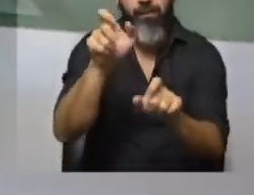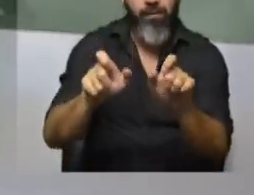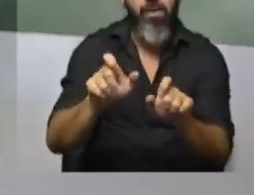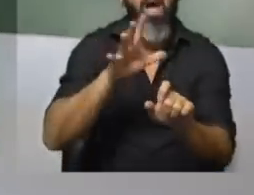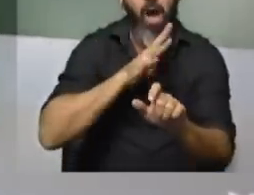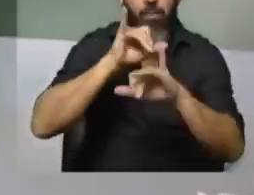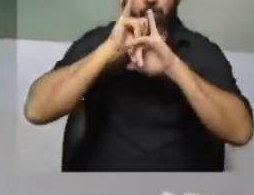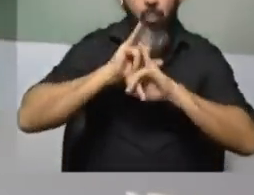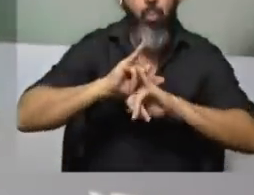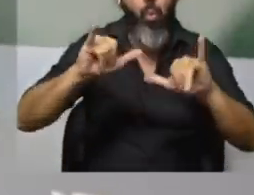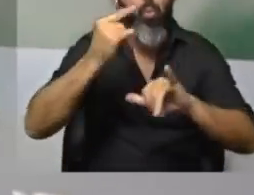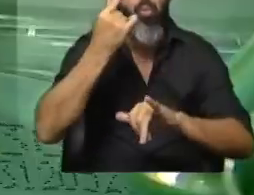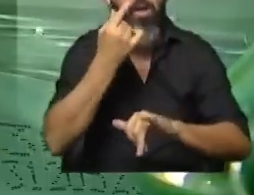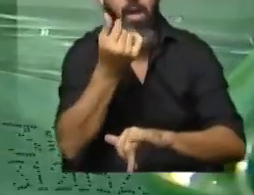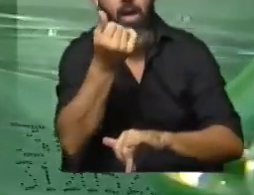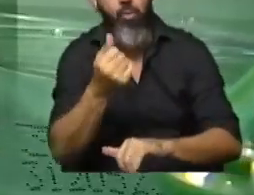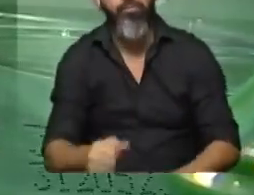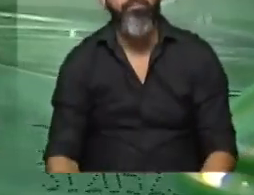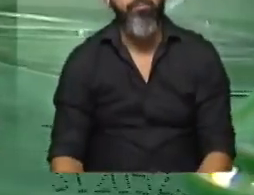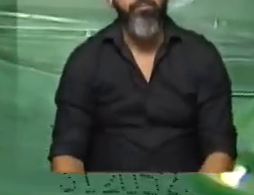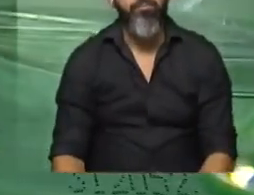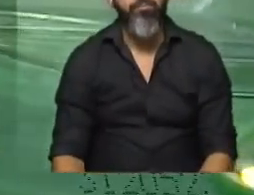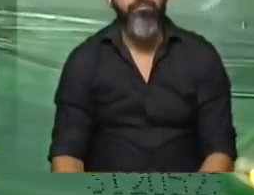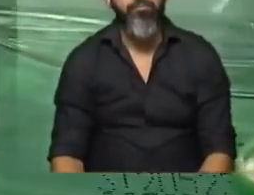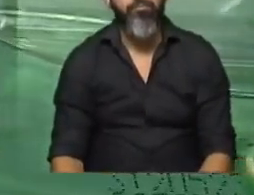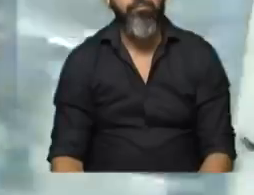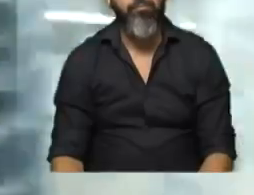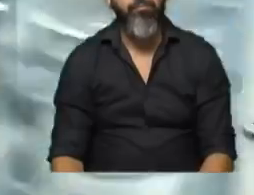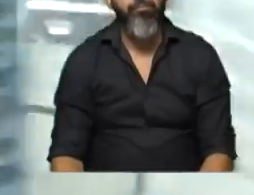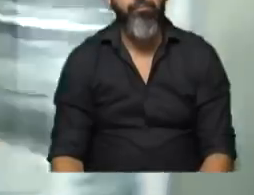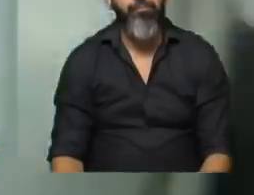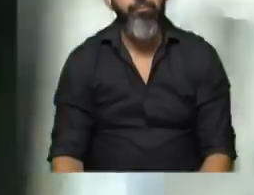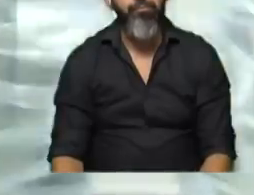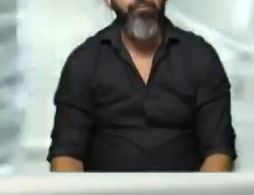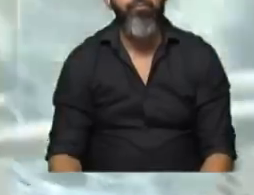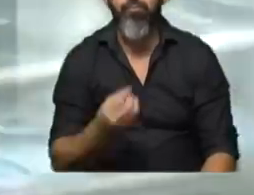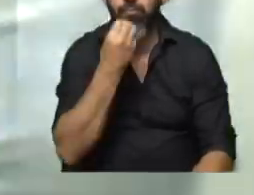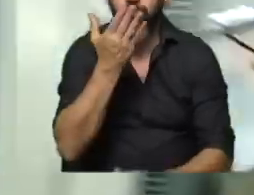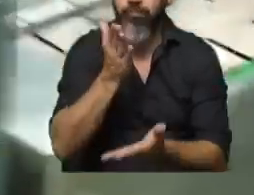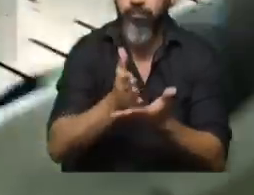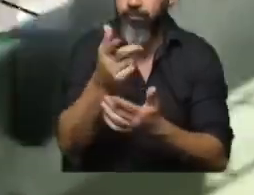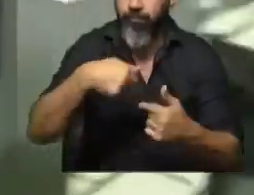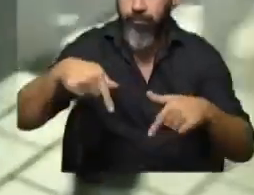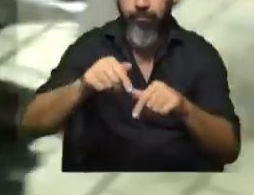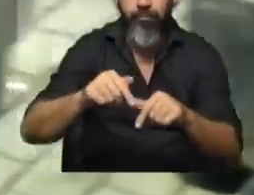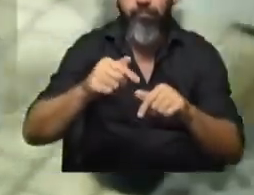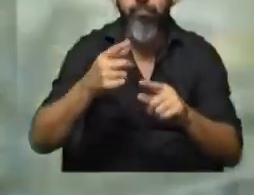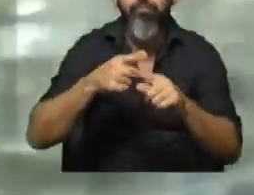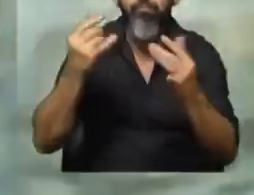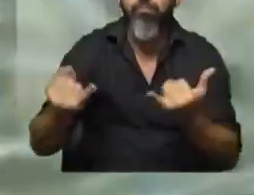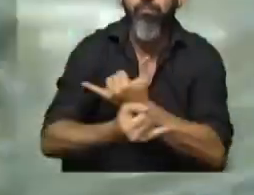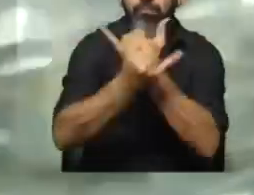publicado esta cifra nosotros lo que pretendemos hacer de nuevo con la generosidad de ustedes es diariamente